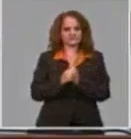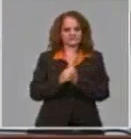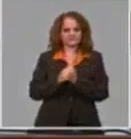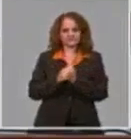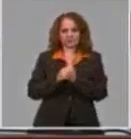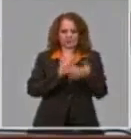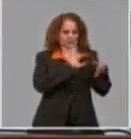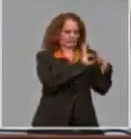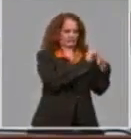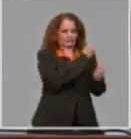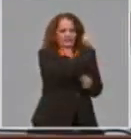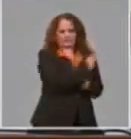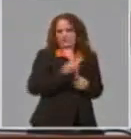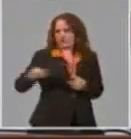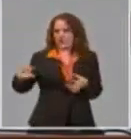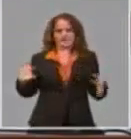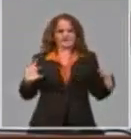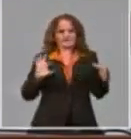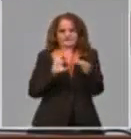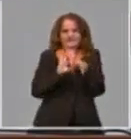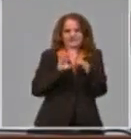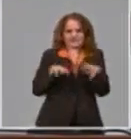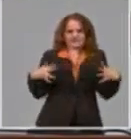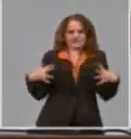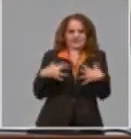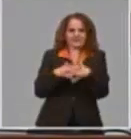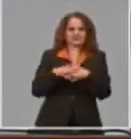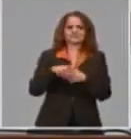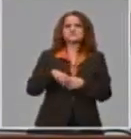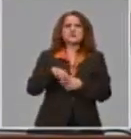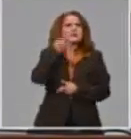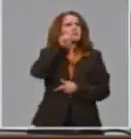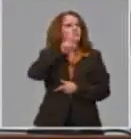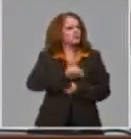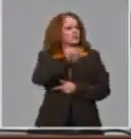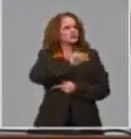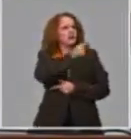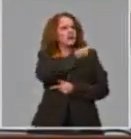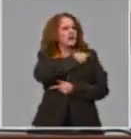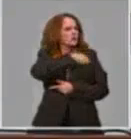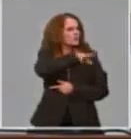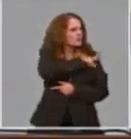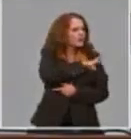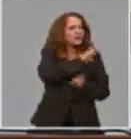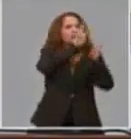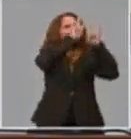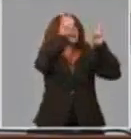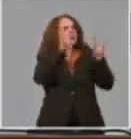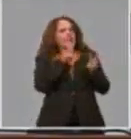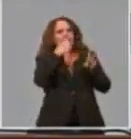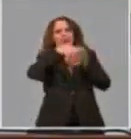Y ya los están victimizando y están buscando argumentos para defender